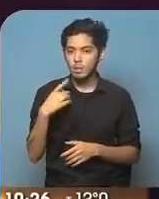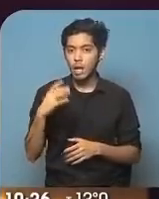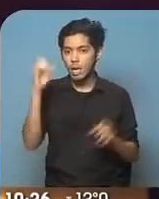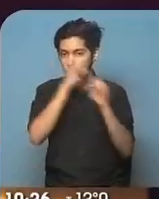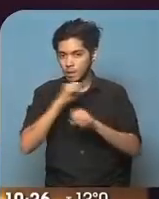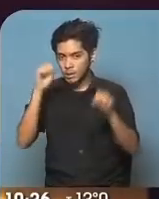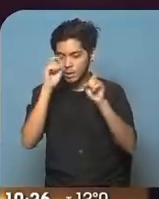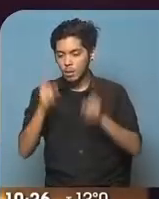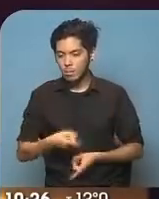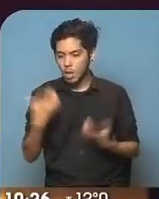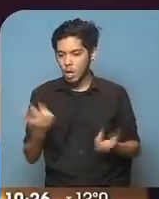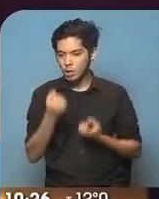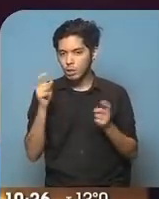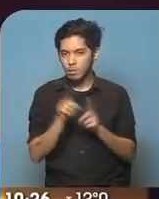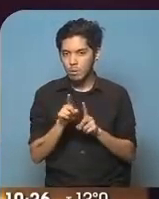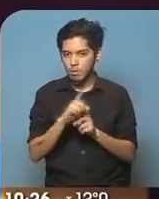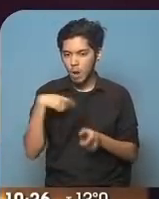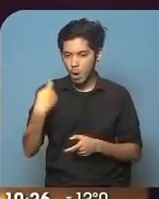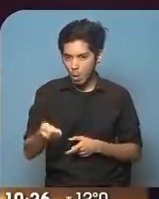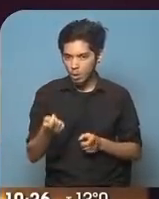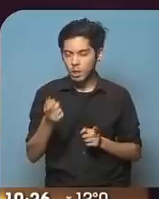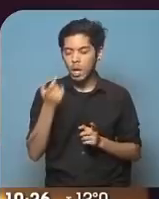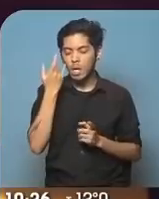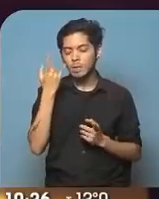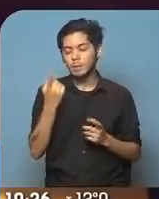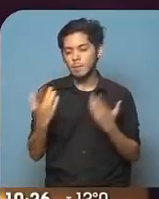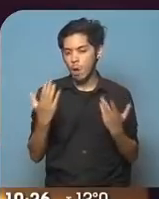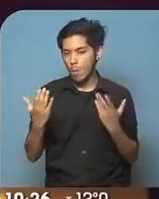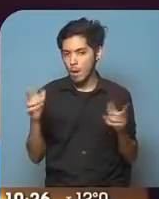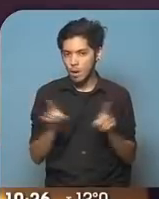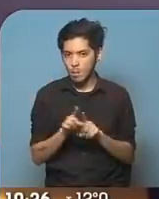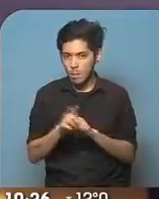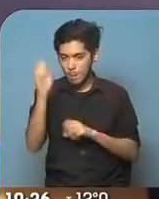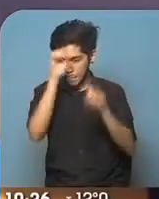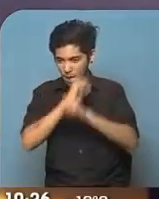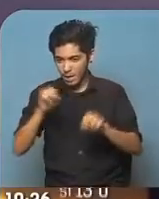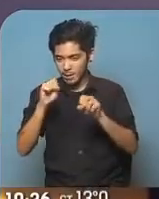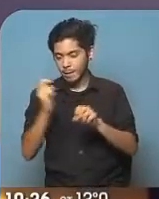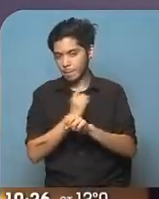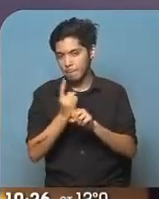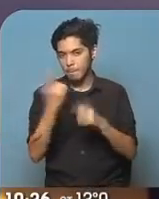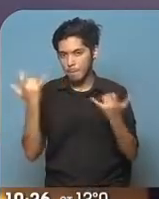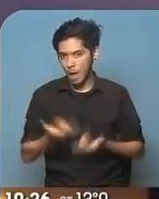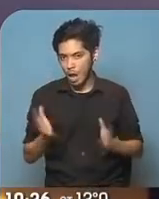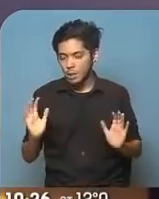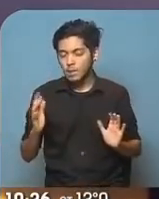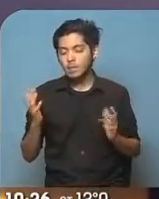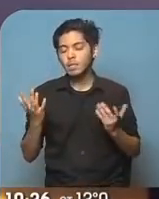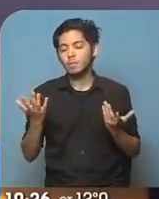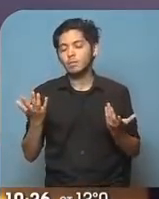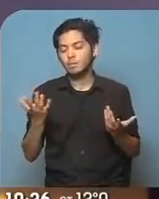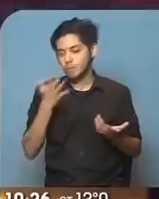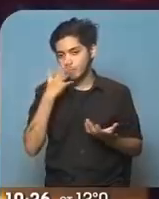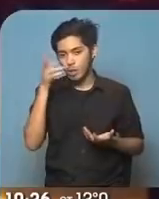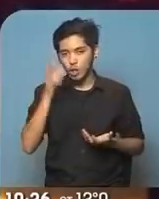logra esa cuota y la verdad que es inevitable la comparación con grecia y uno lo que puede observar desde luego de 8 años